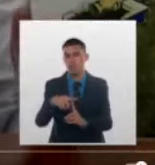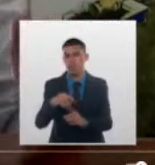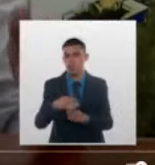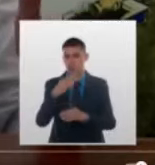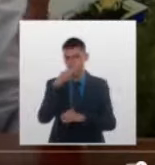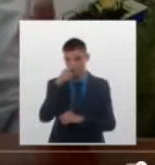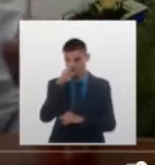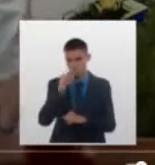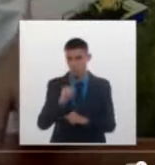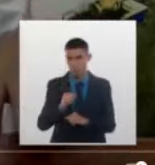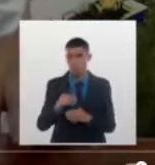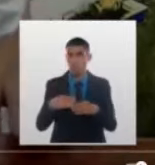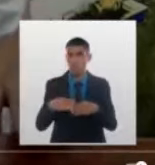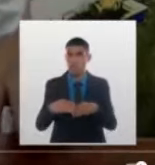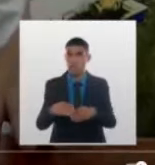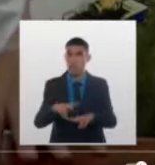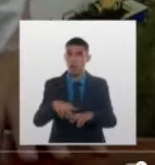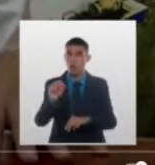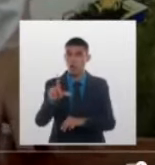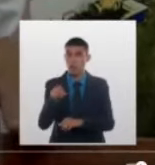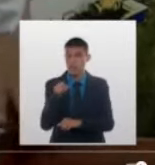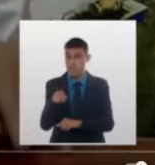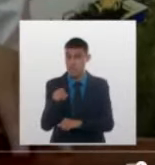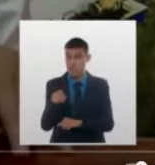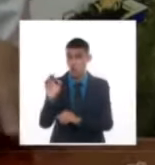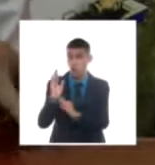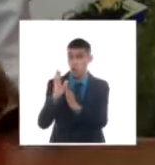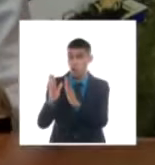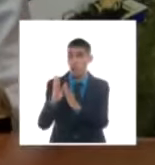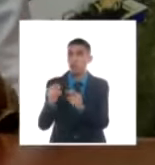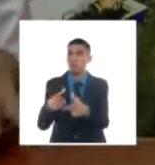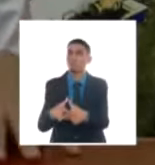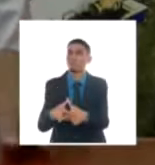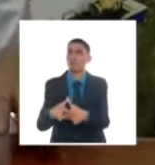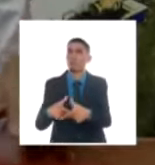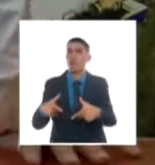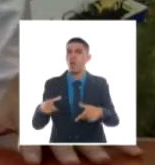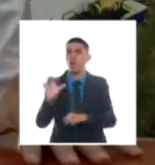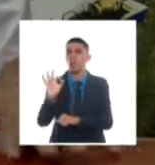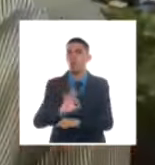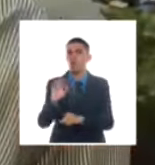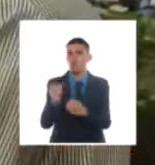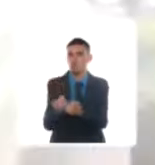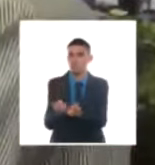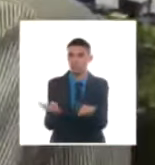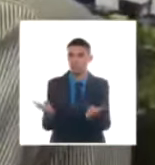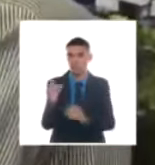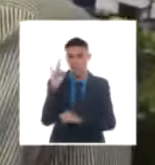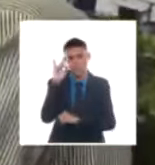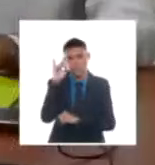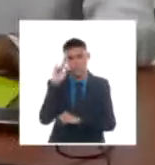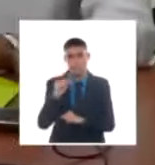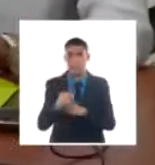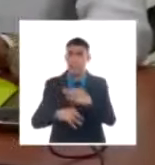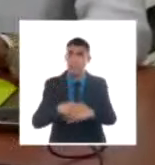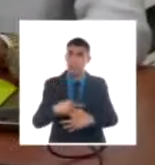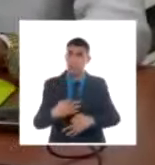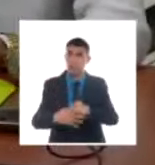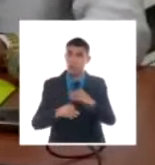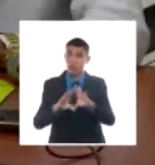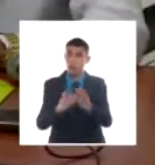Santiago, Granma y Holguín. Ahí es donde se concentra la mayor por ciento de distribución de esta leche. Añadió que en el resto de